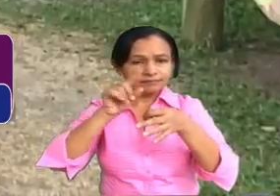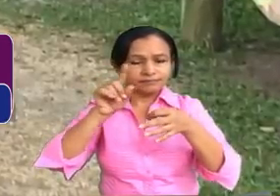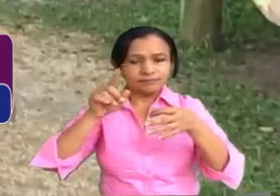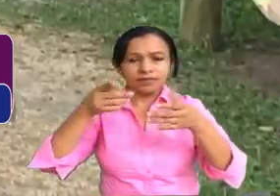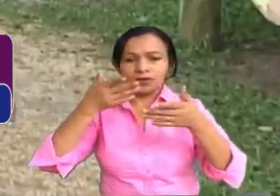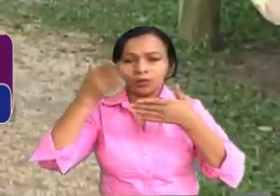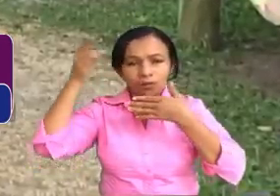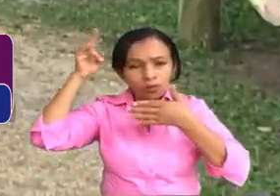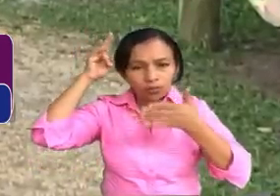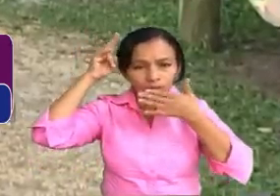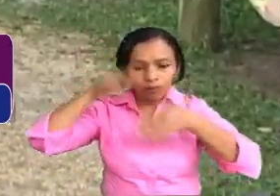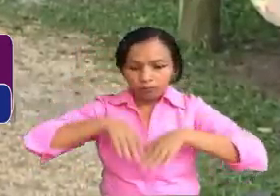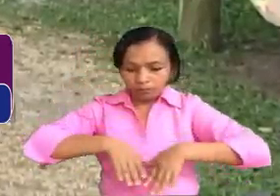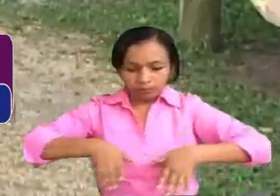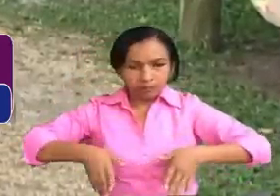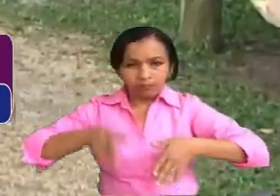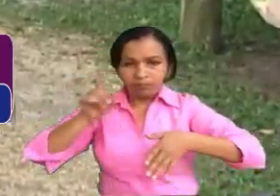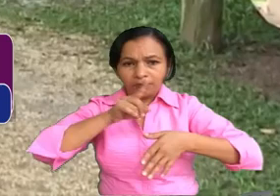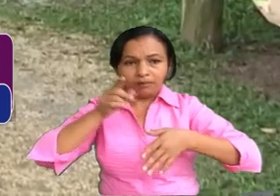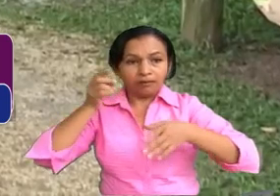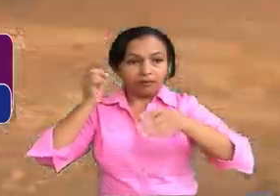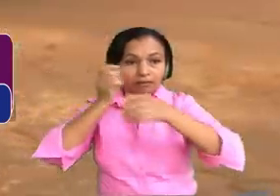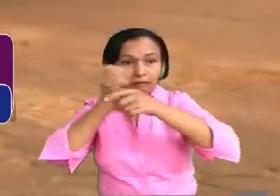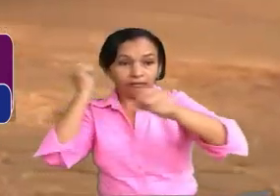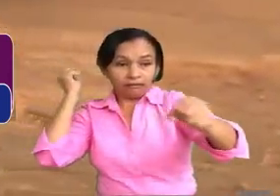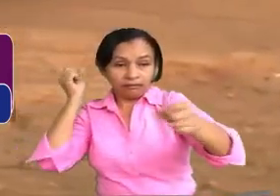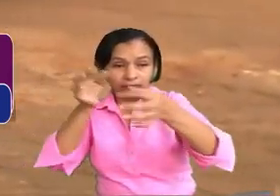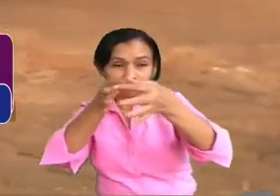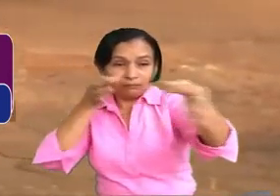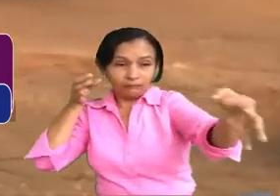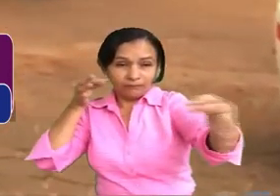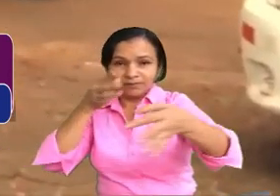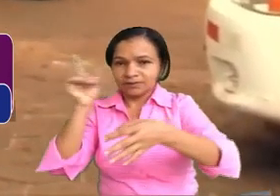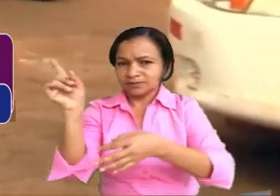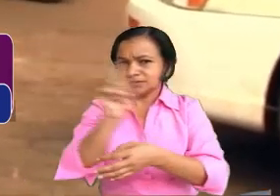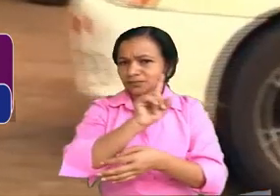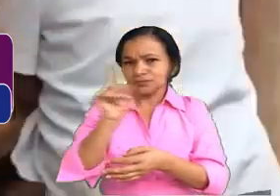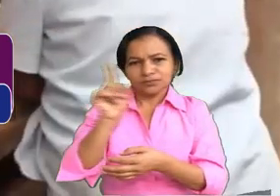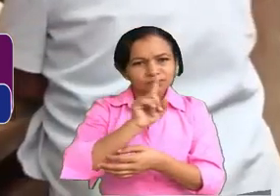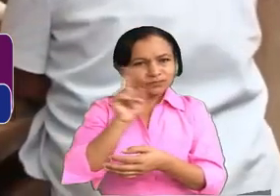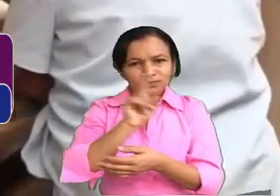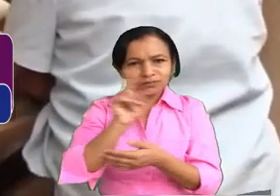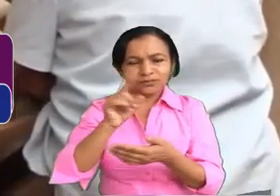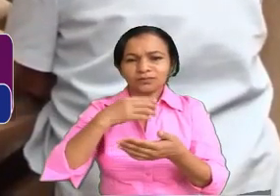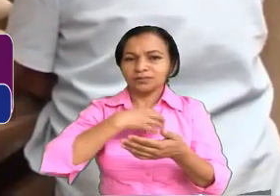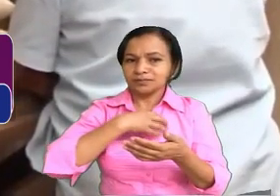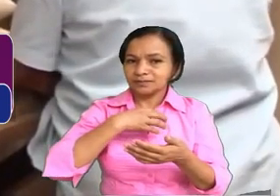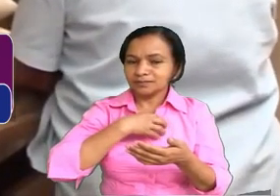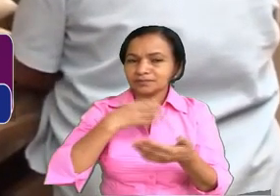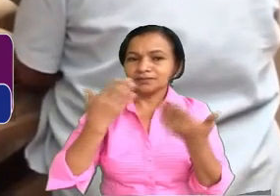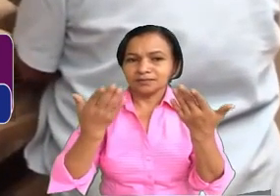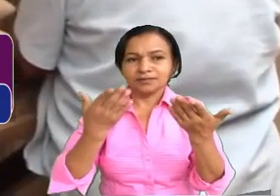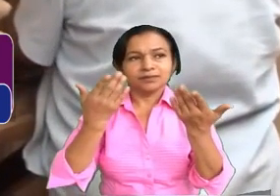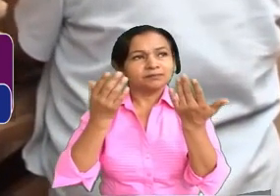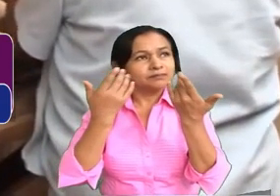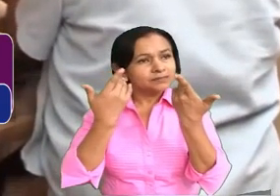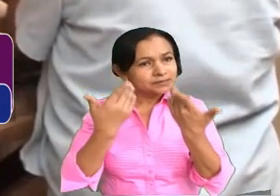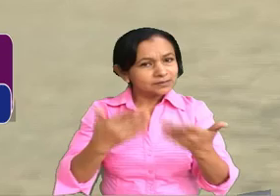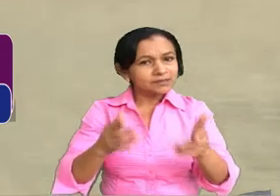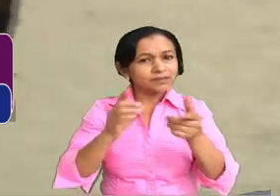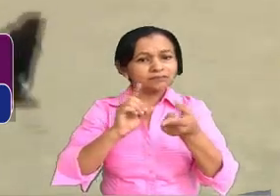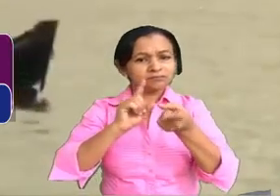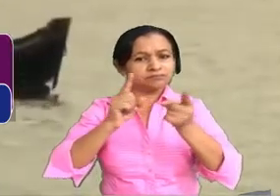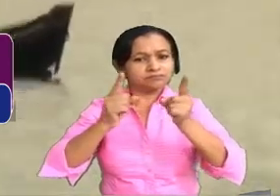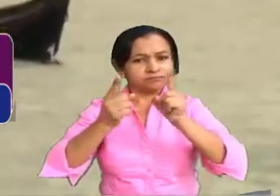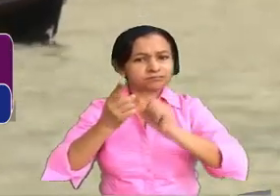allá, que nosotros no andamos cazando con arco y flecha, no. Nosotros también hemos crecido, nosotros